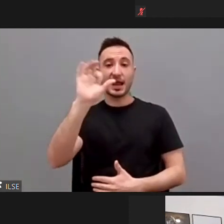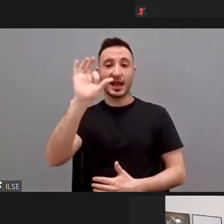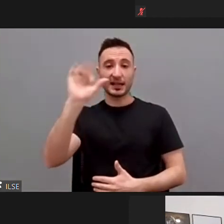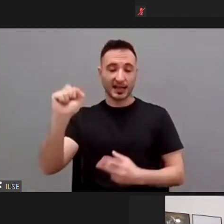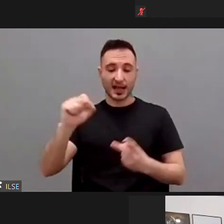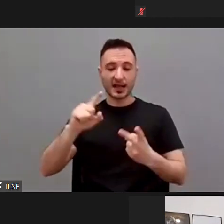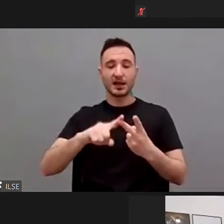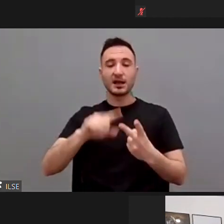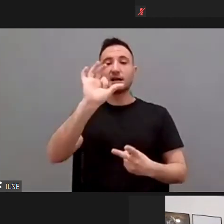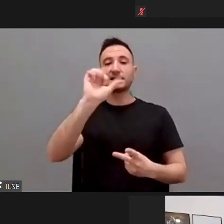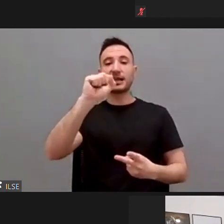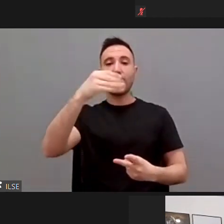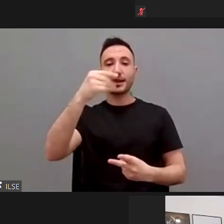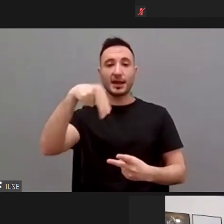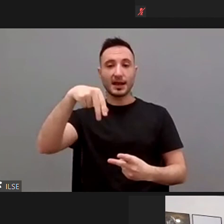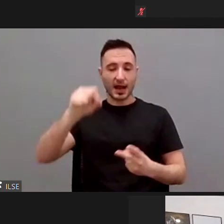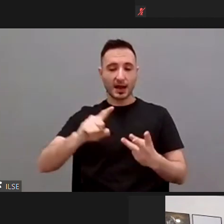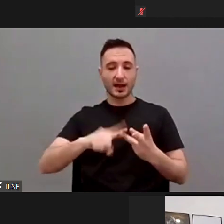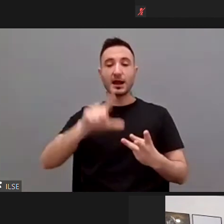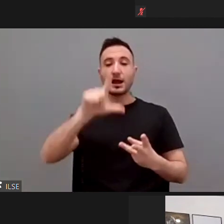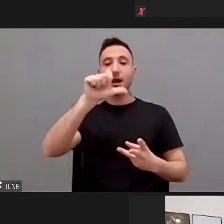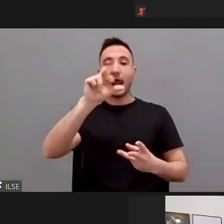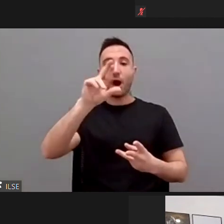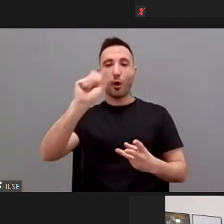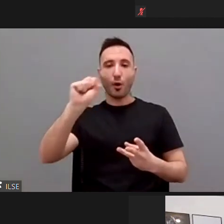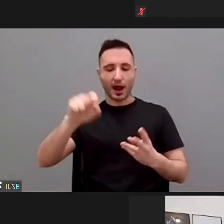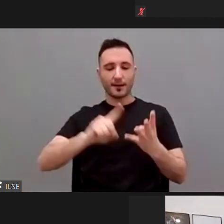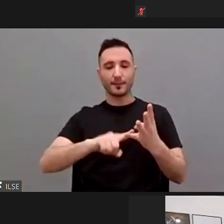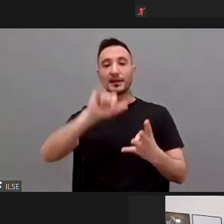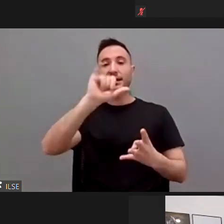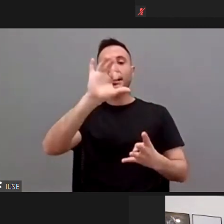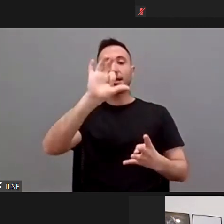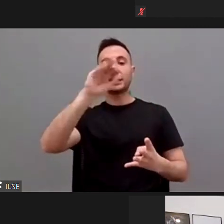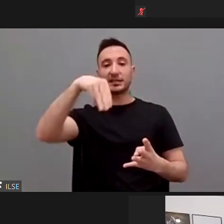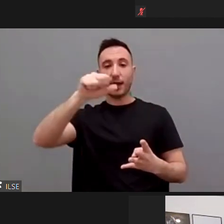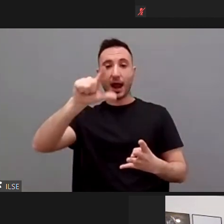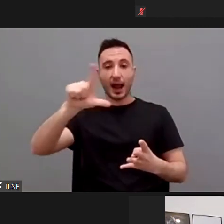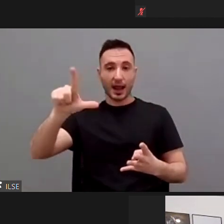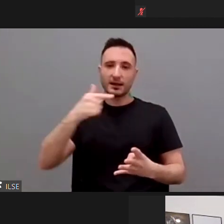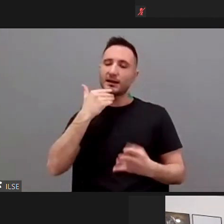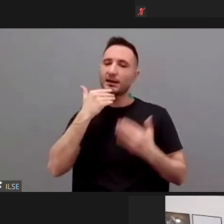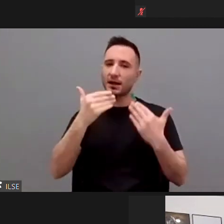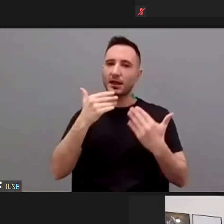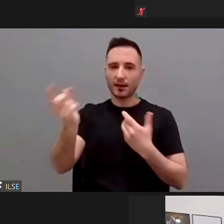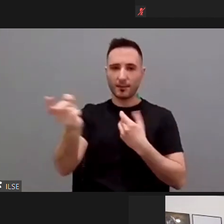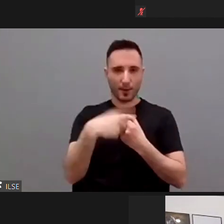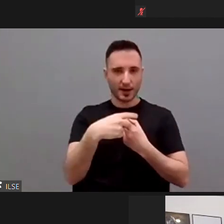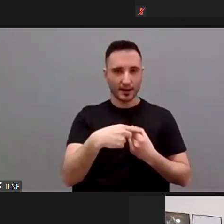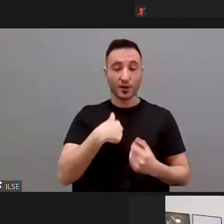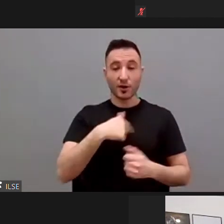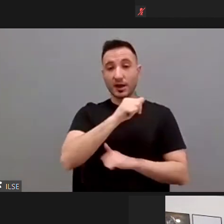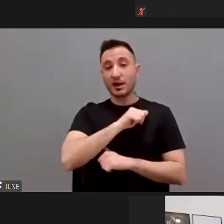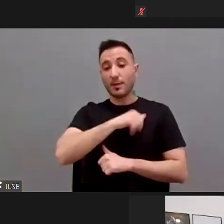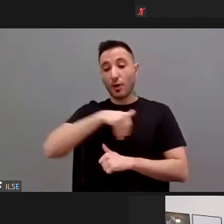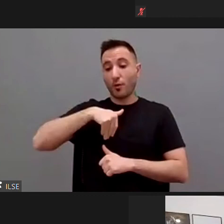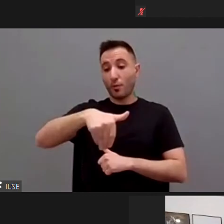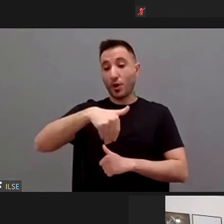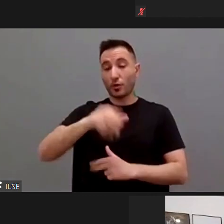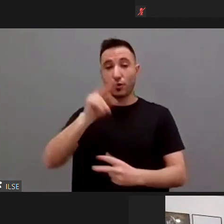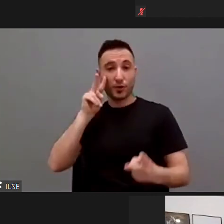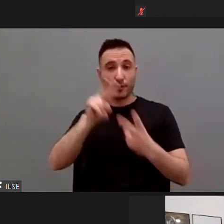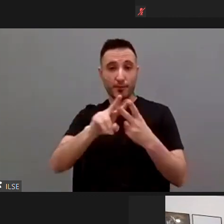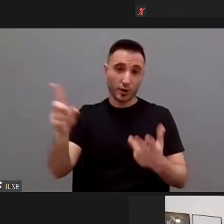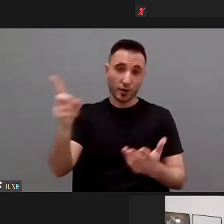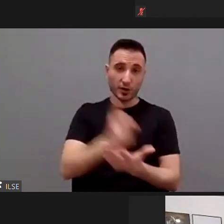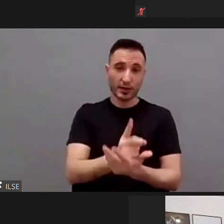Ismael, Laura. Ha sido un placer contar con vosotros. Espero volveros a ver muy pronto. También